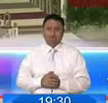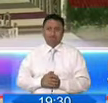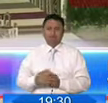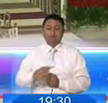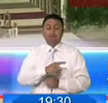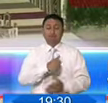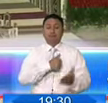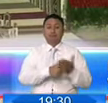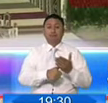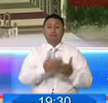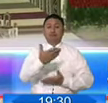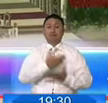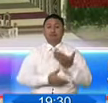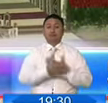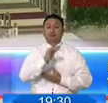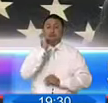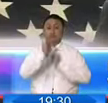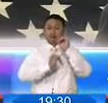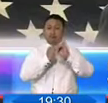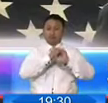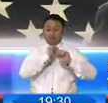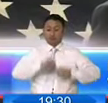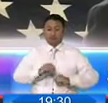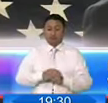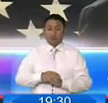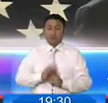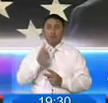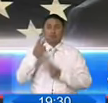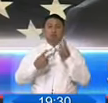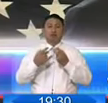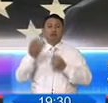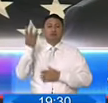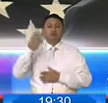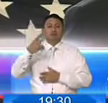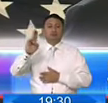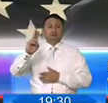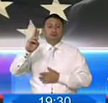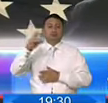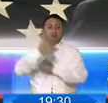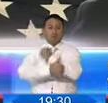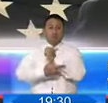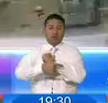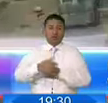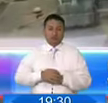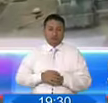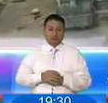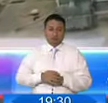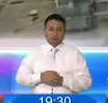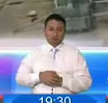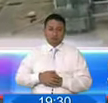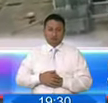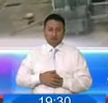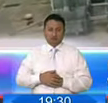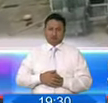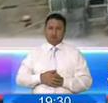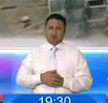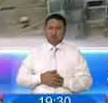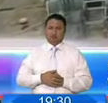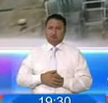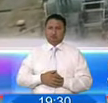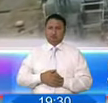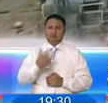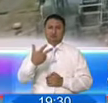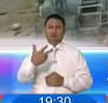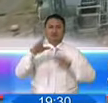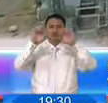parte el ministro de comercio exterior explicó que se realizaron visitas a 16 países en 25 ciudades y ya hay 3 consorcios interesados